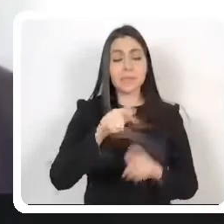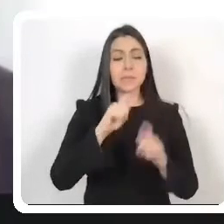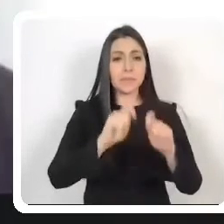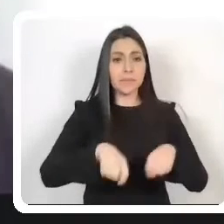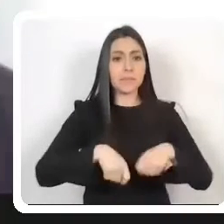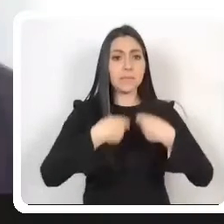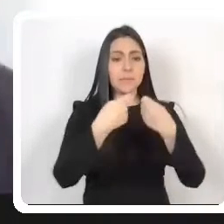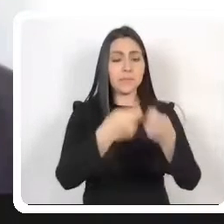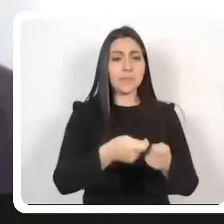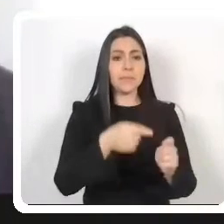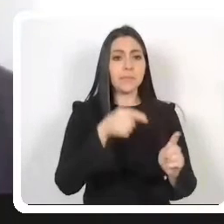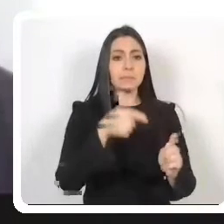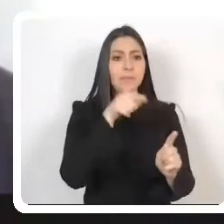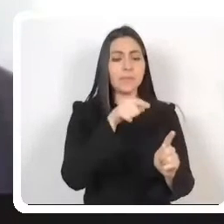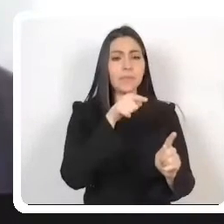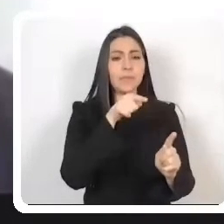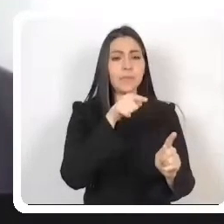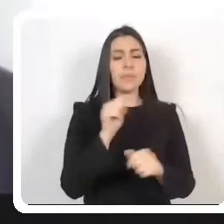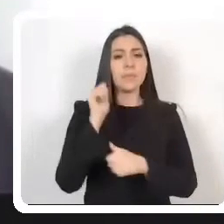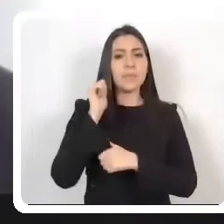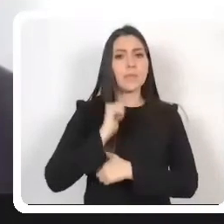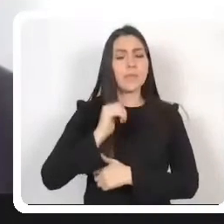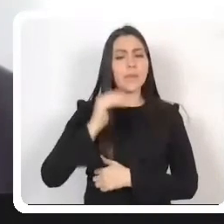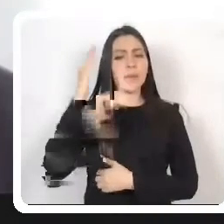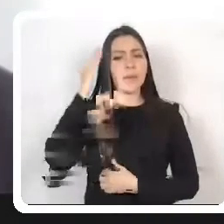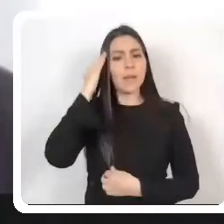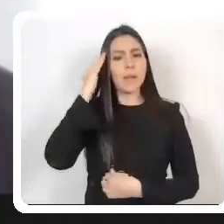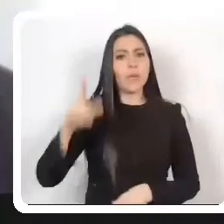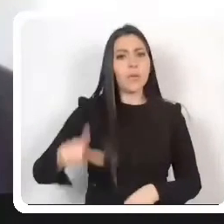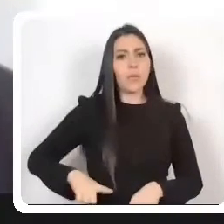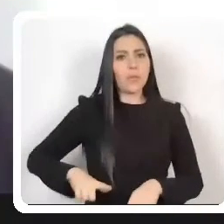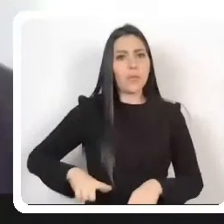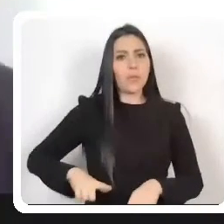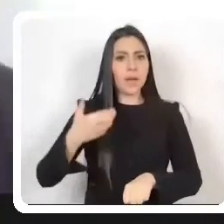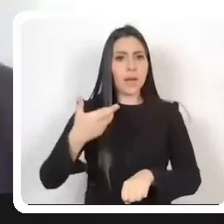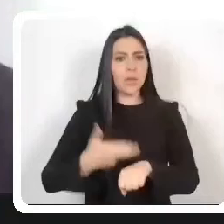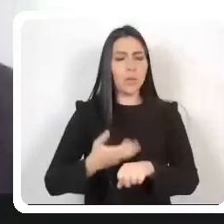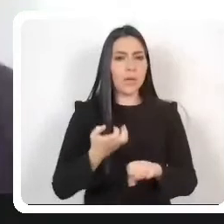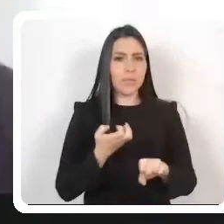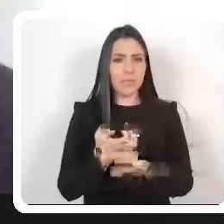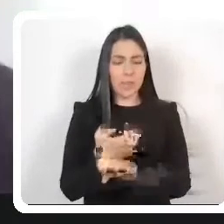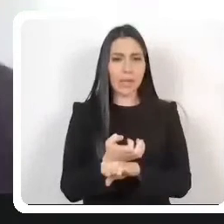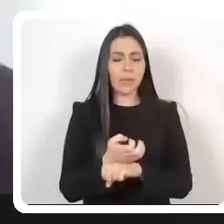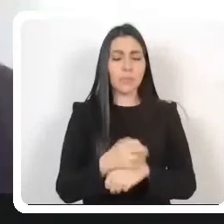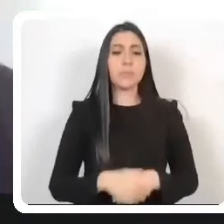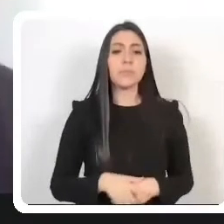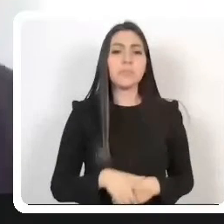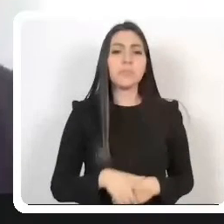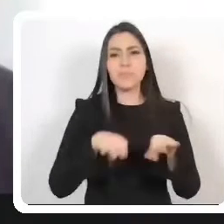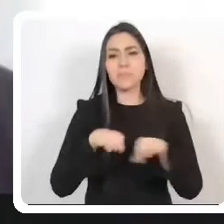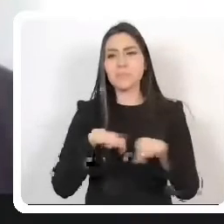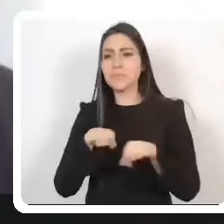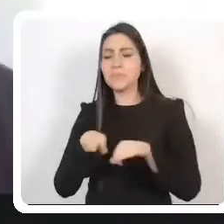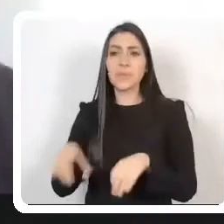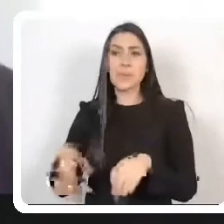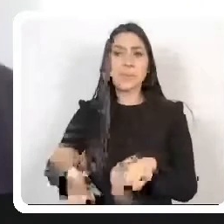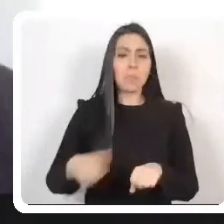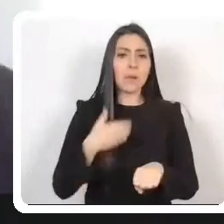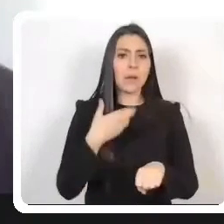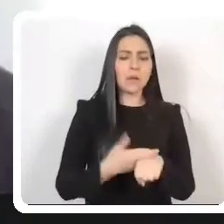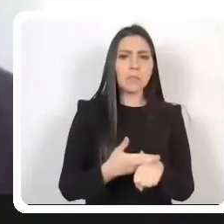titularidad del Poder Ejecutivo estatal. Durante su mandato logró mantener